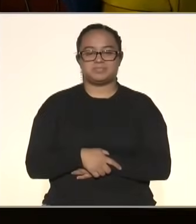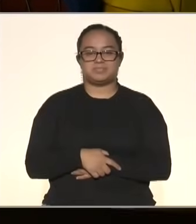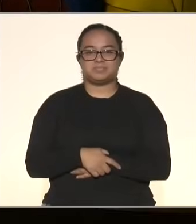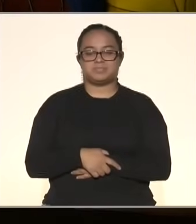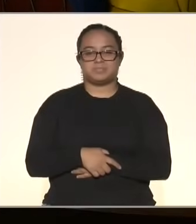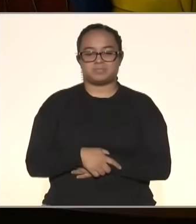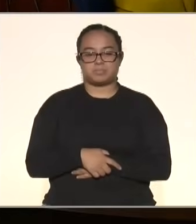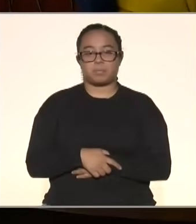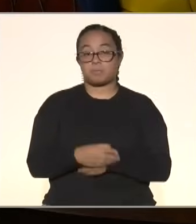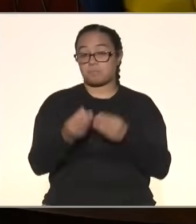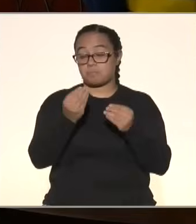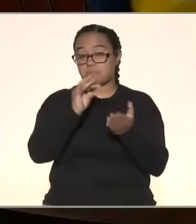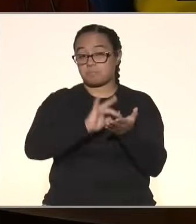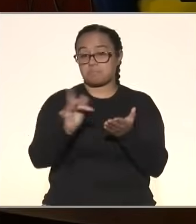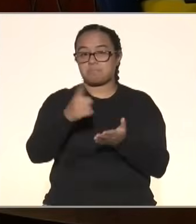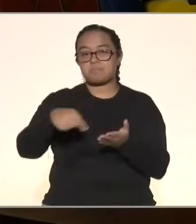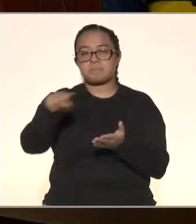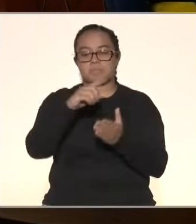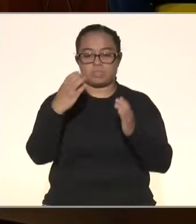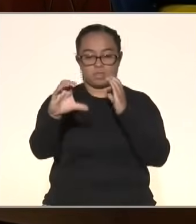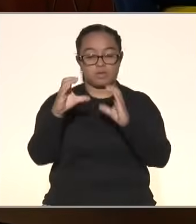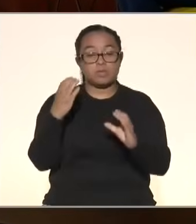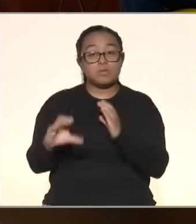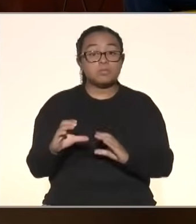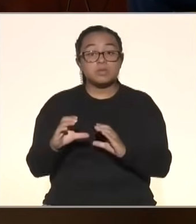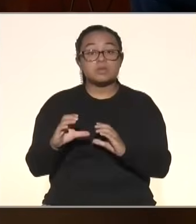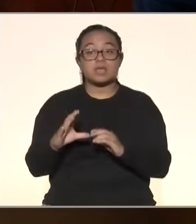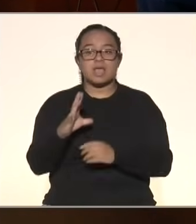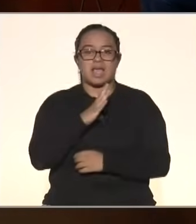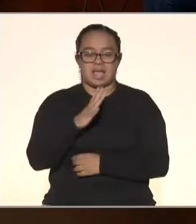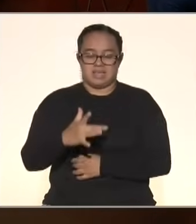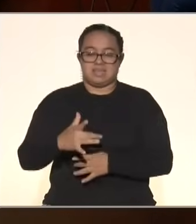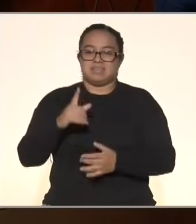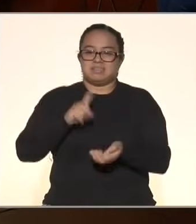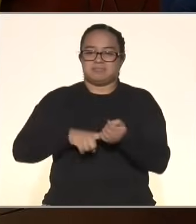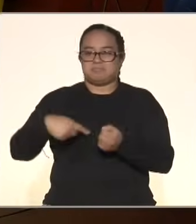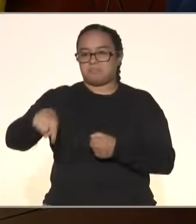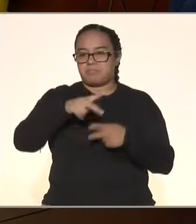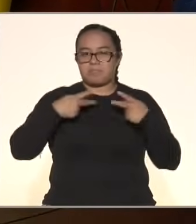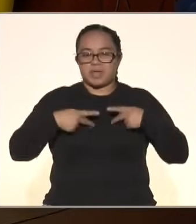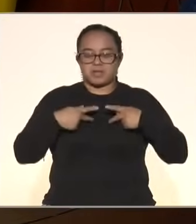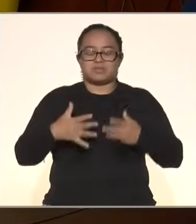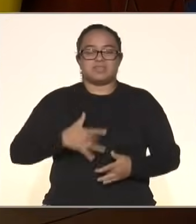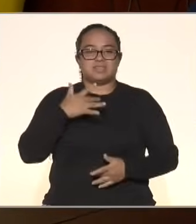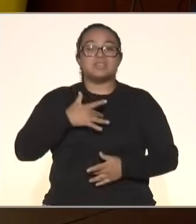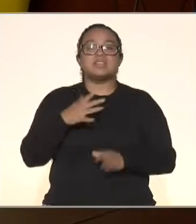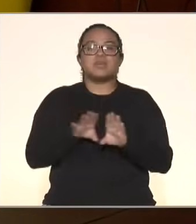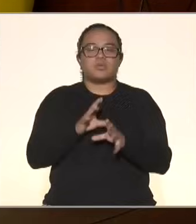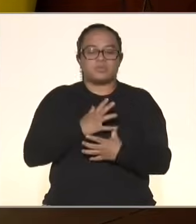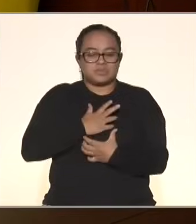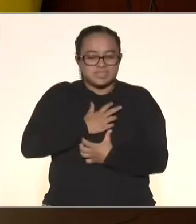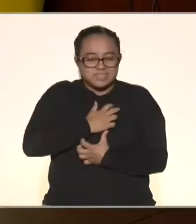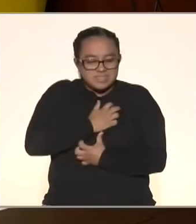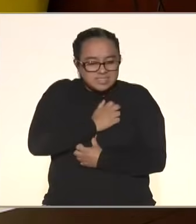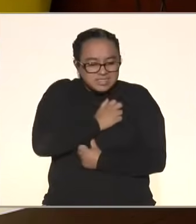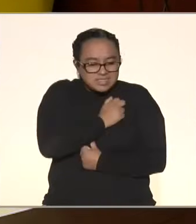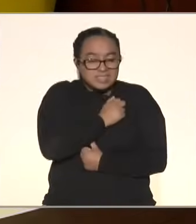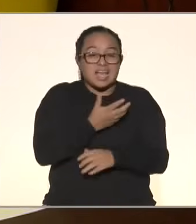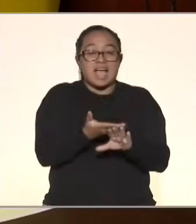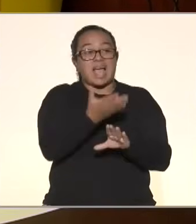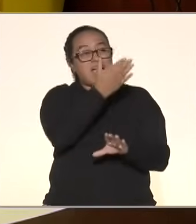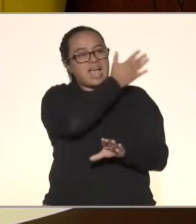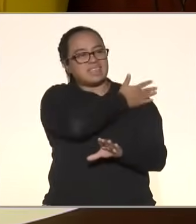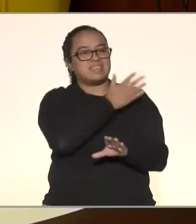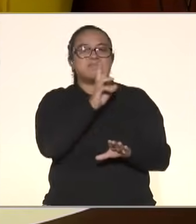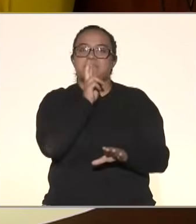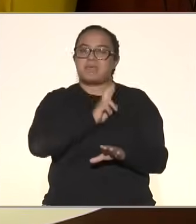Muchísimas gracias por sus comentarios y bueno, la verdad es que hay mucha nostalgia, ¿no? En varios de los comentarios de que los tiempos atrás eran